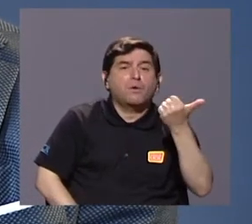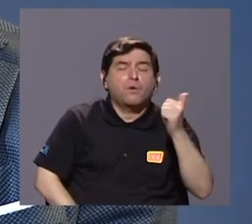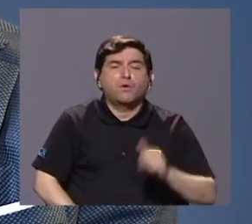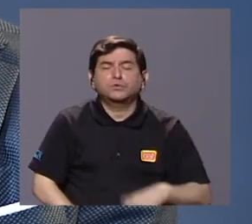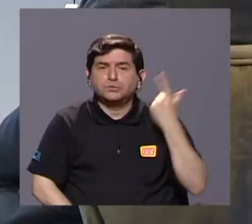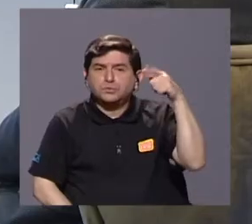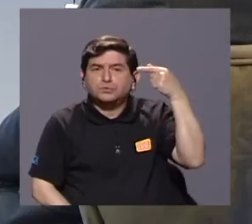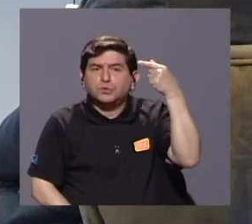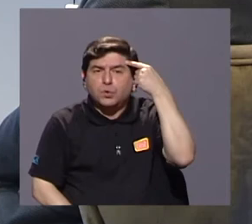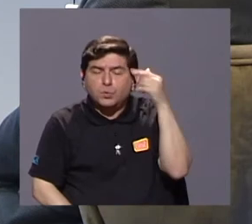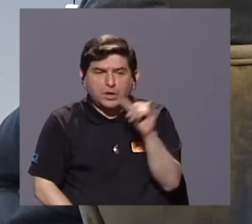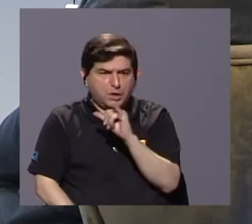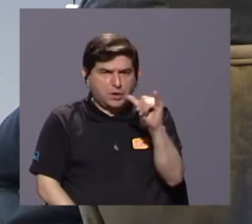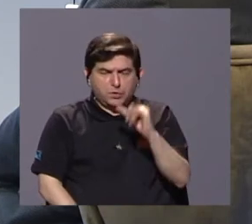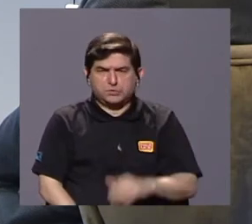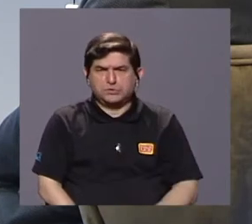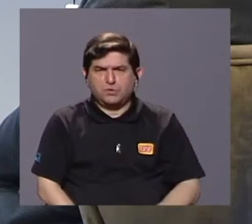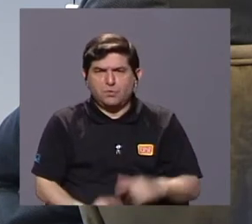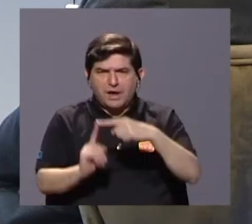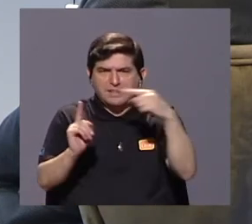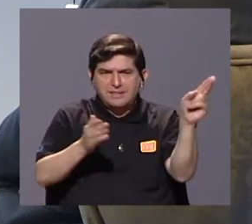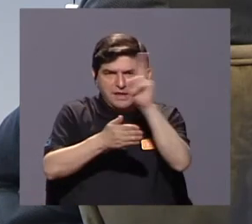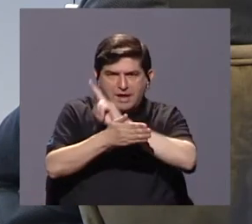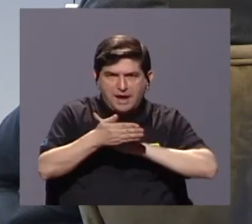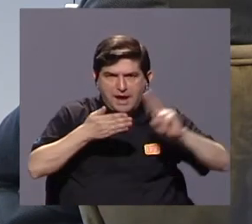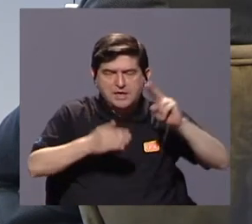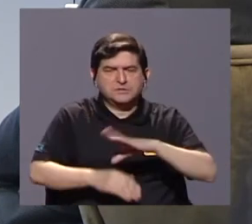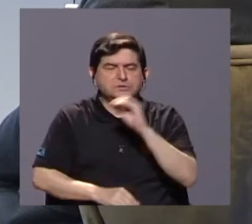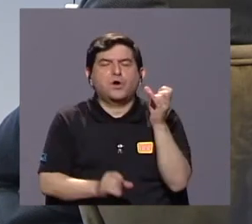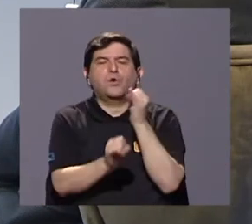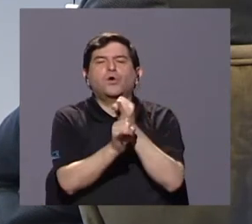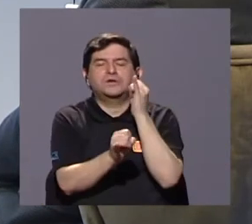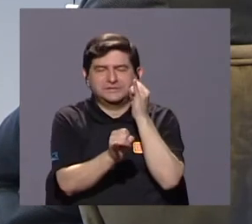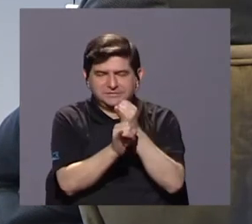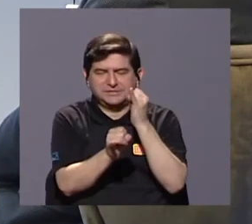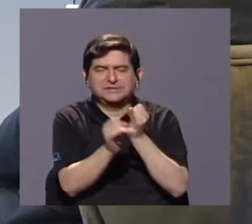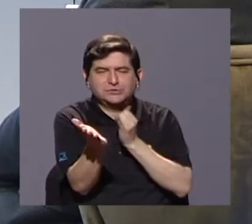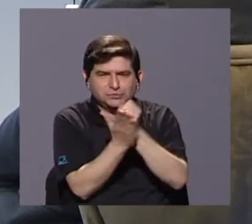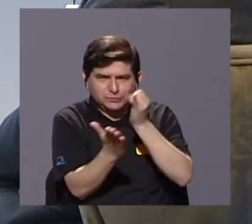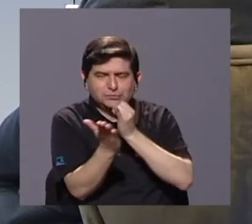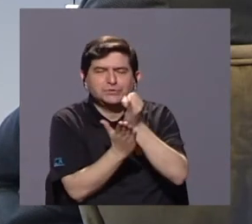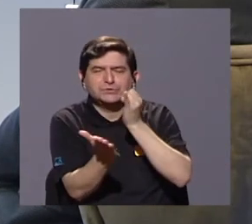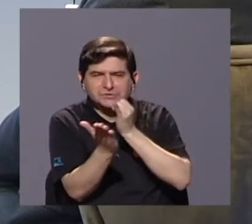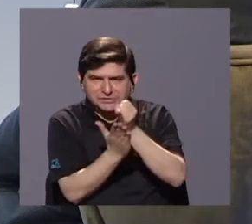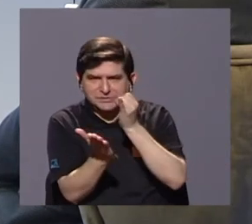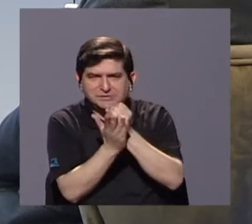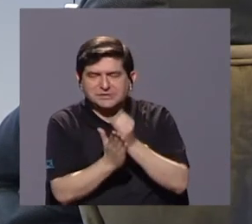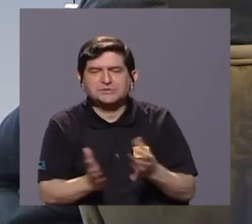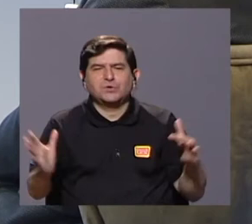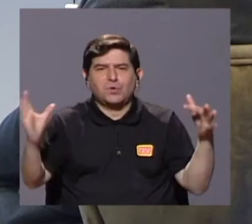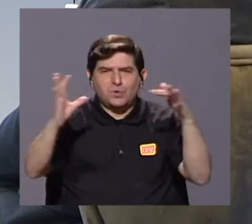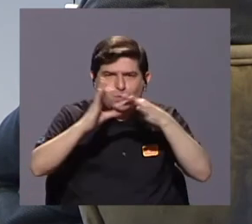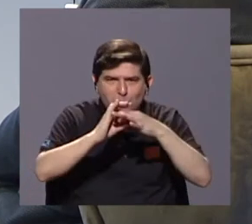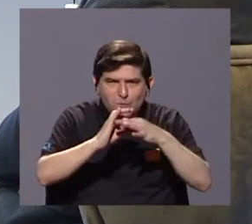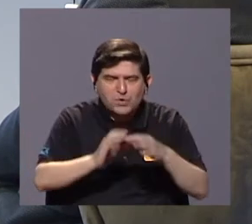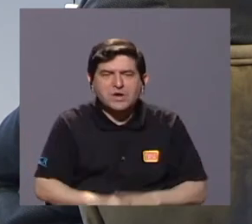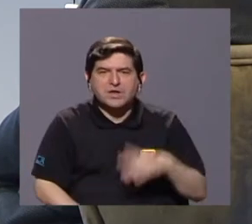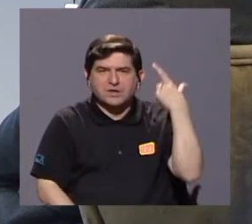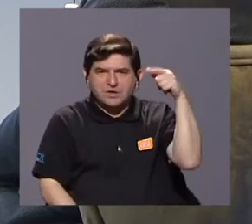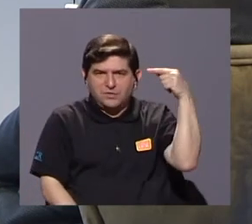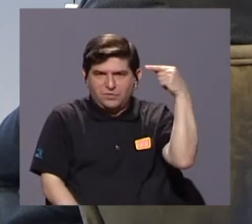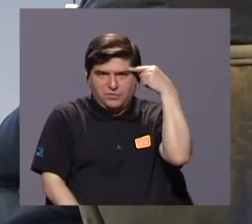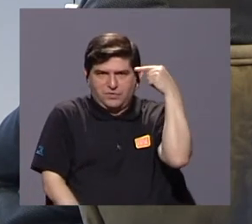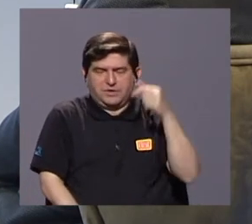En otros gobiernos también se hace desde las universidades o desde institutos de investigación asociados a los